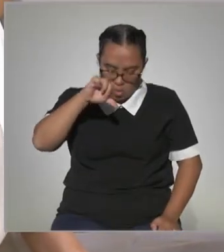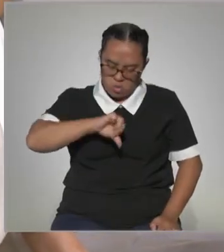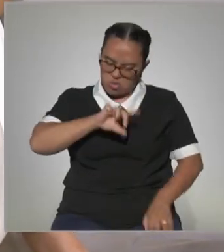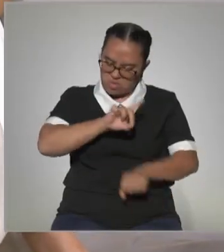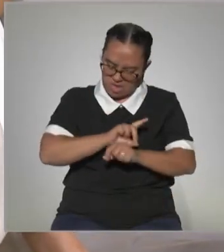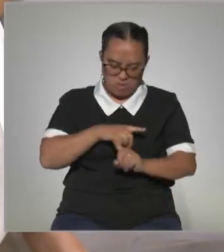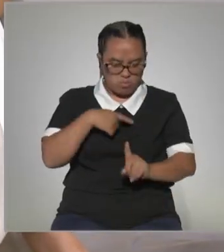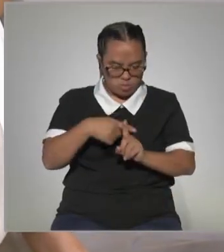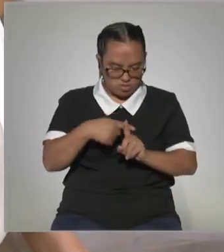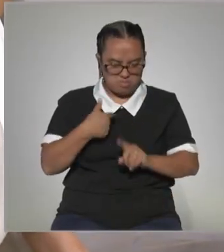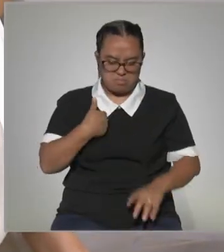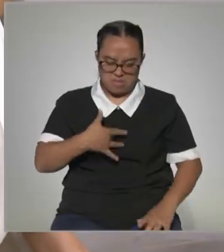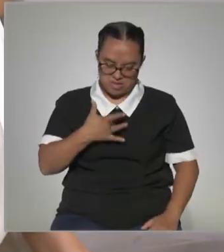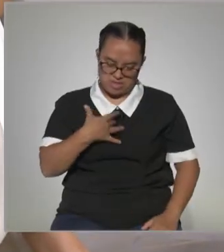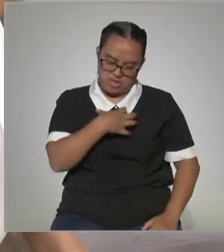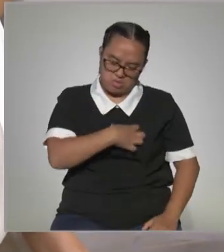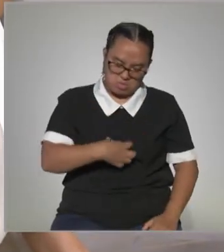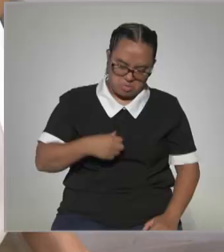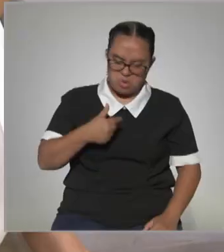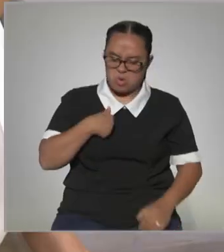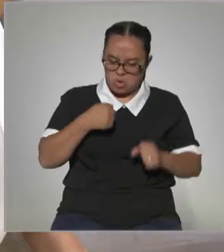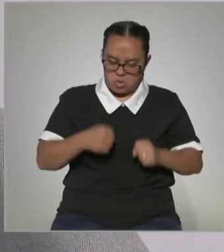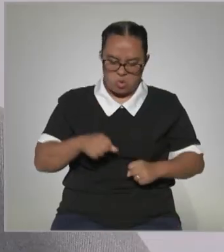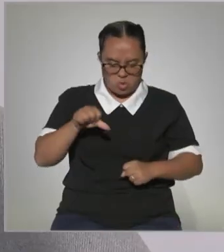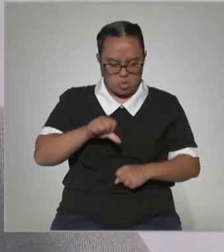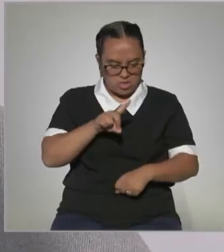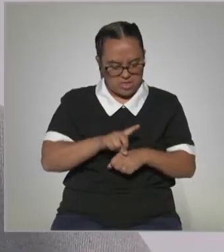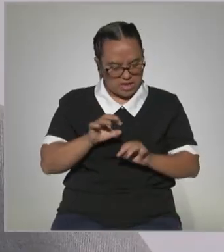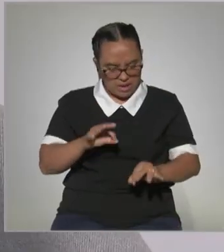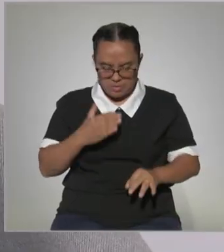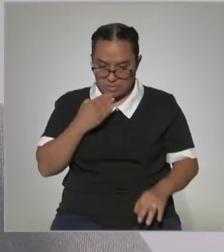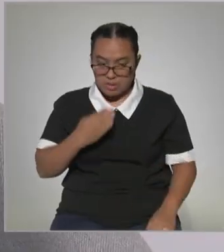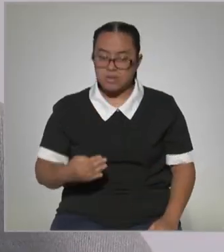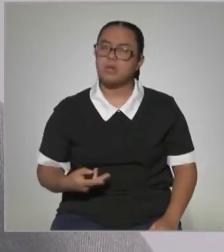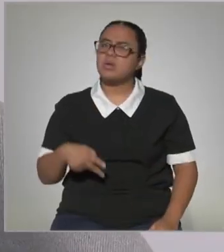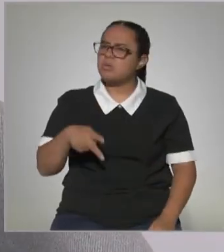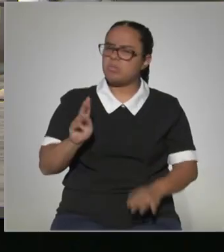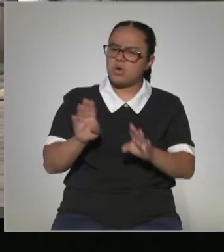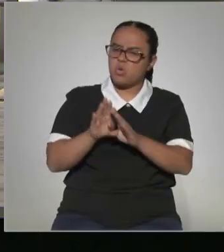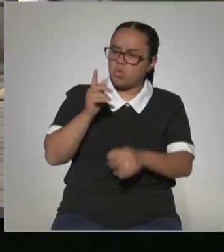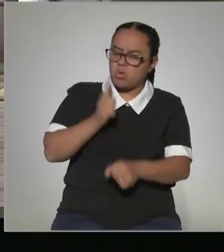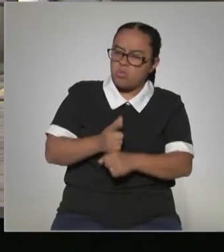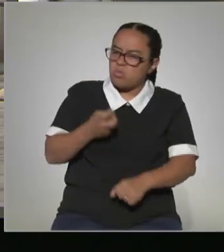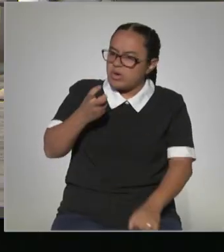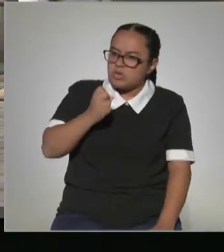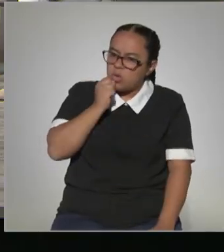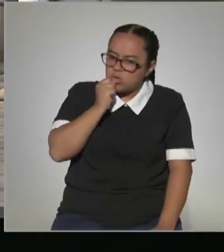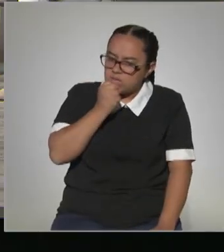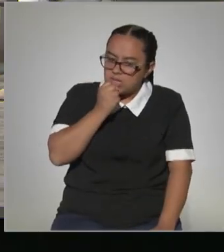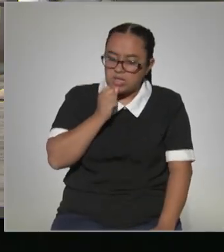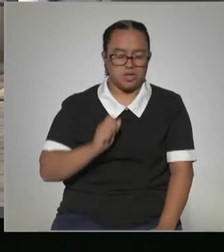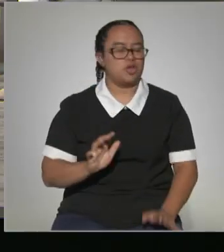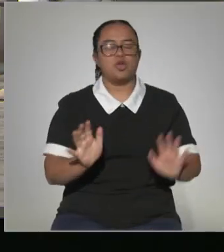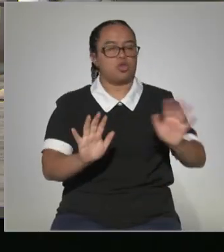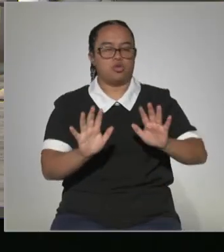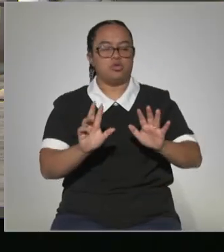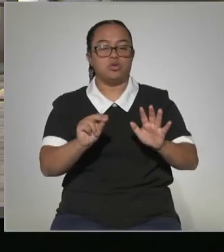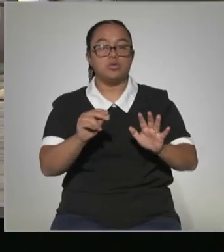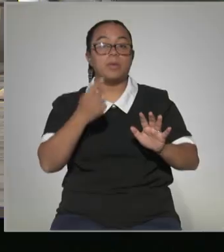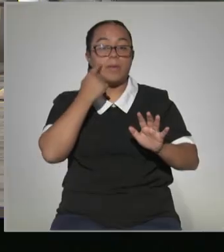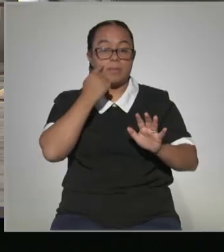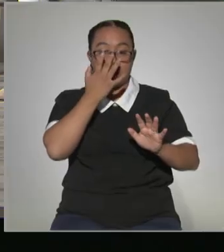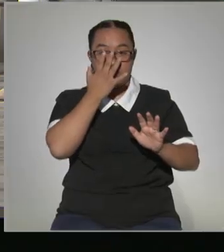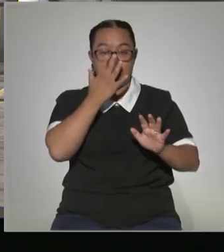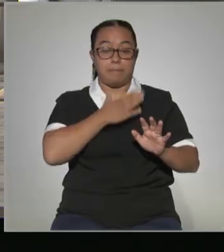día, estoy contento, me va a ir bien, etcétera. Eso Pero, ayuda Mario, mucho. ¿cómo darme cuenta si dices que son microsegundos? No, es que